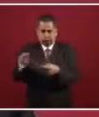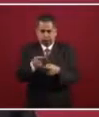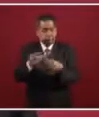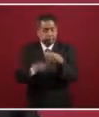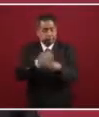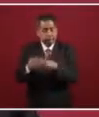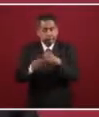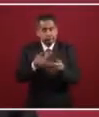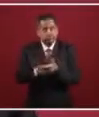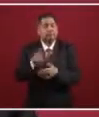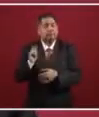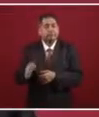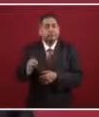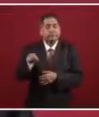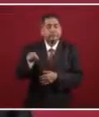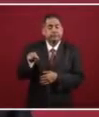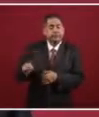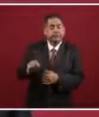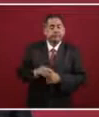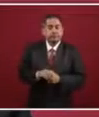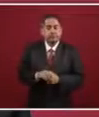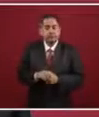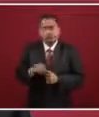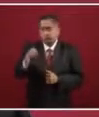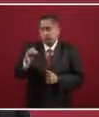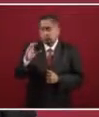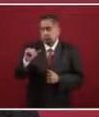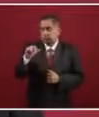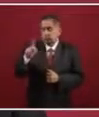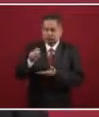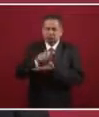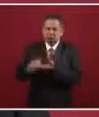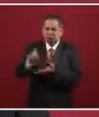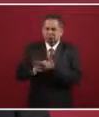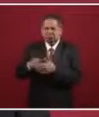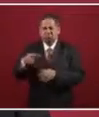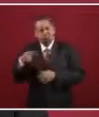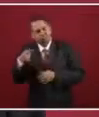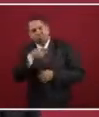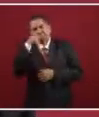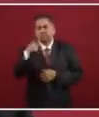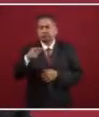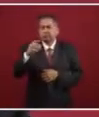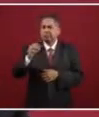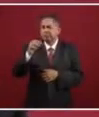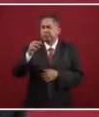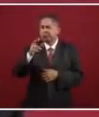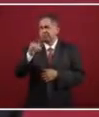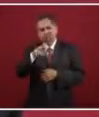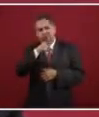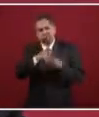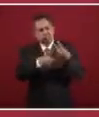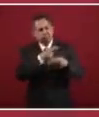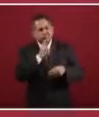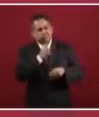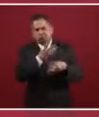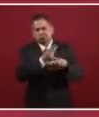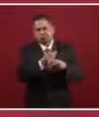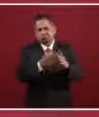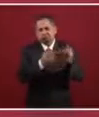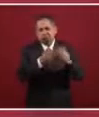y escribe Ocampo diciendo: es que Comonfort dice que va a resolver las cosas